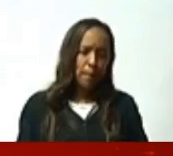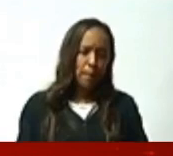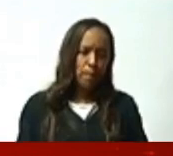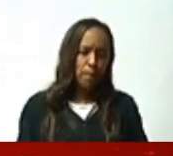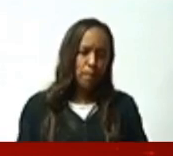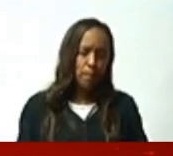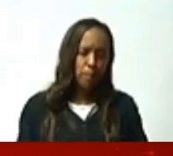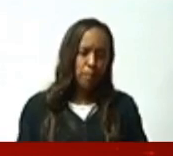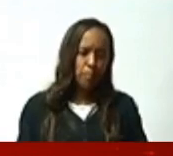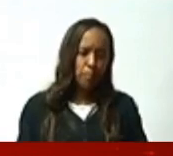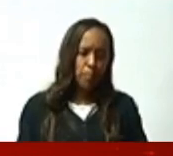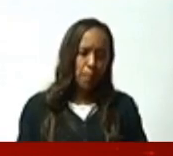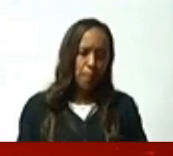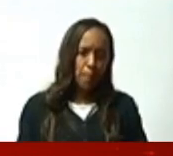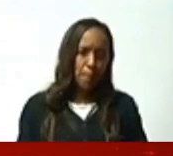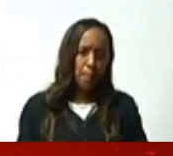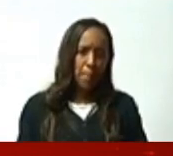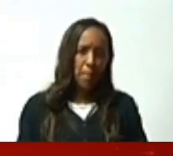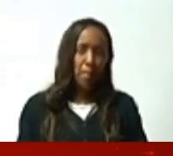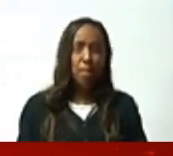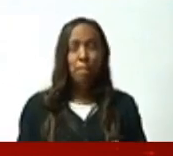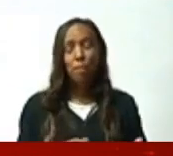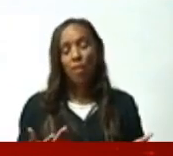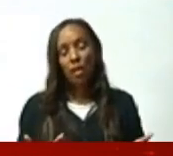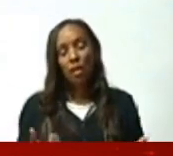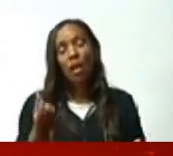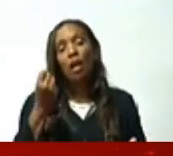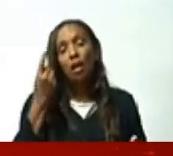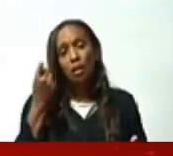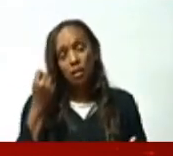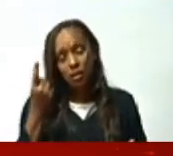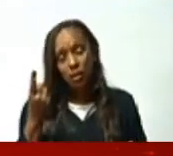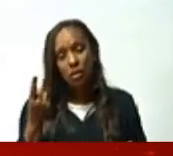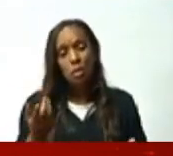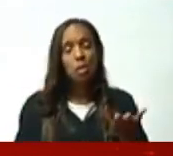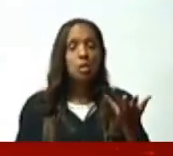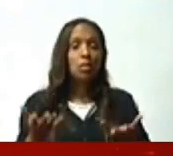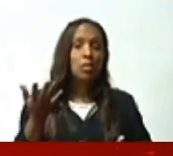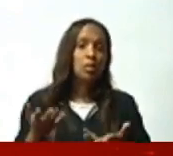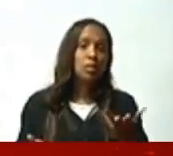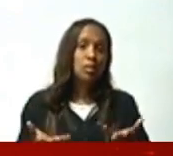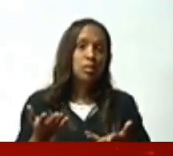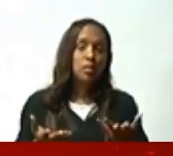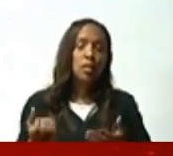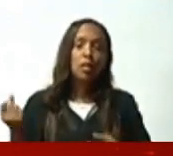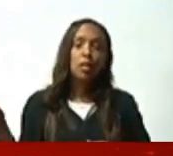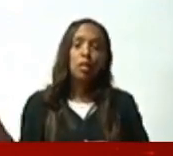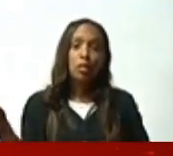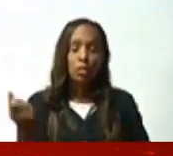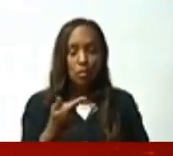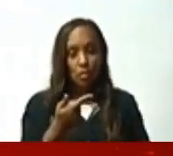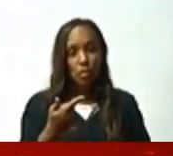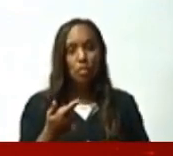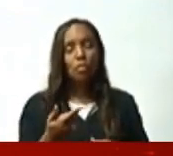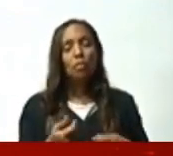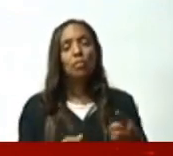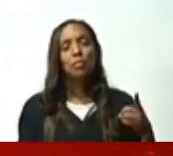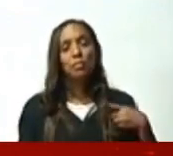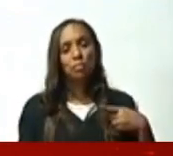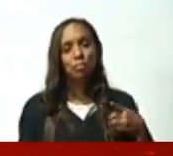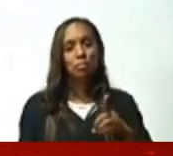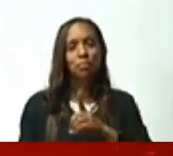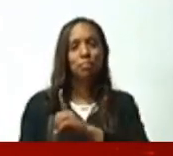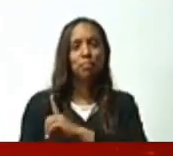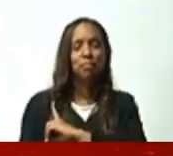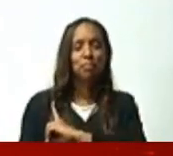diputados quisieran que su demarcación, que su provincia y hasta que su barrio fuera declarado en estado de emergencia,